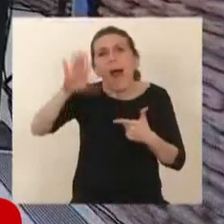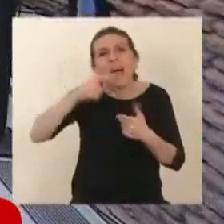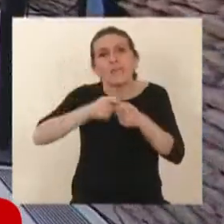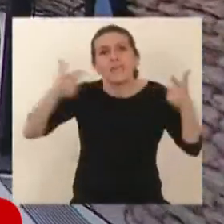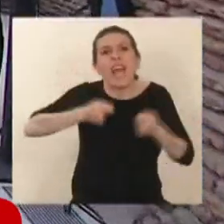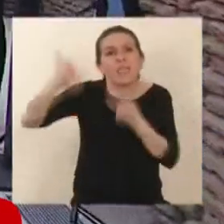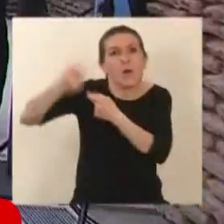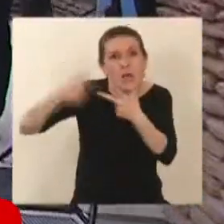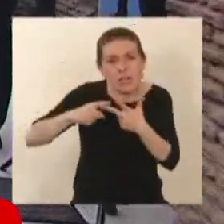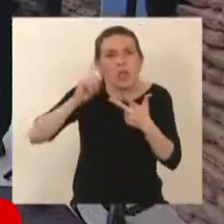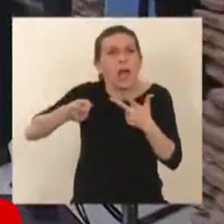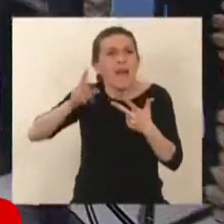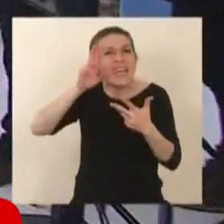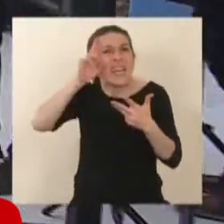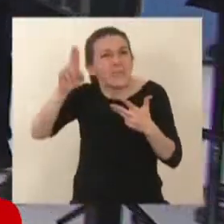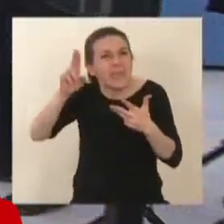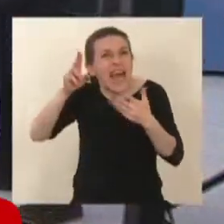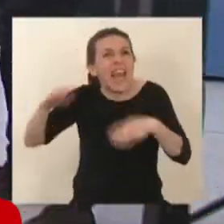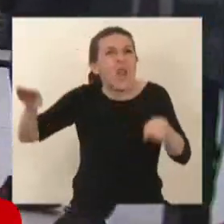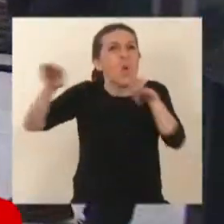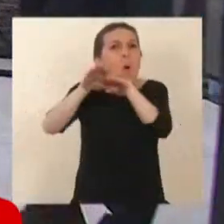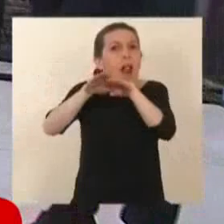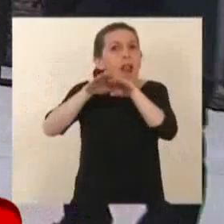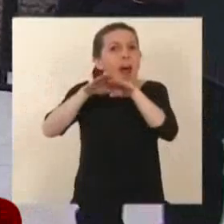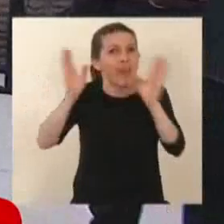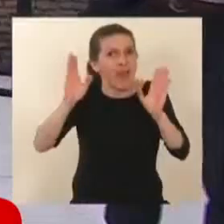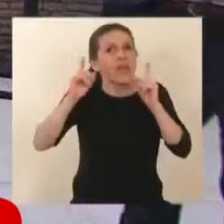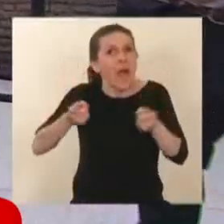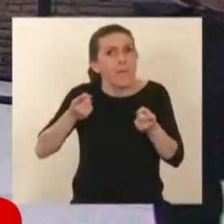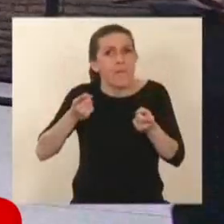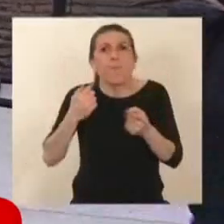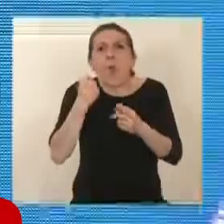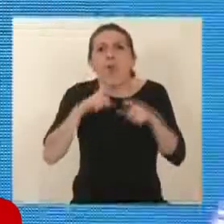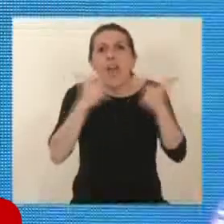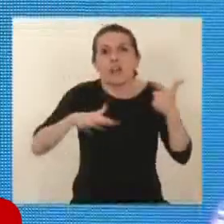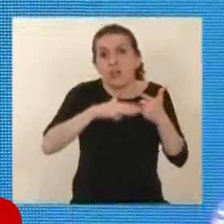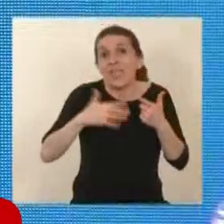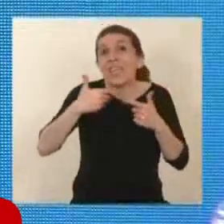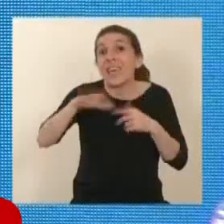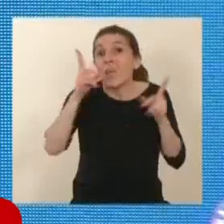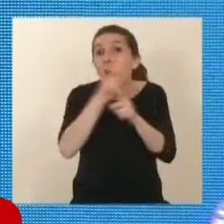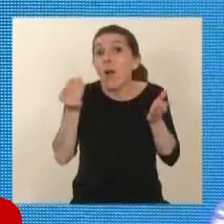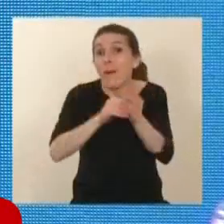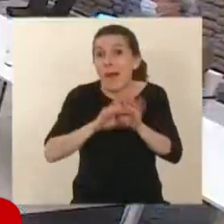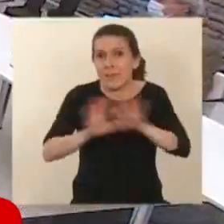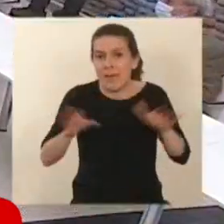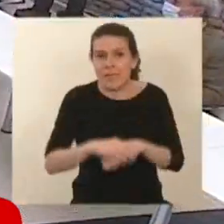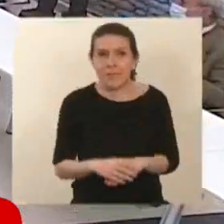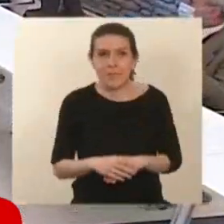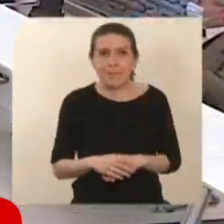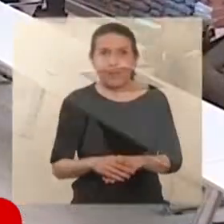exportaciones, respetando la equidad federal y la soberanía y de evitar que estos problemas vuelvan a suceder. Muchas gracias.